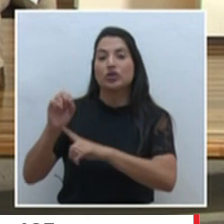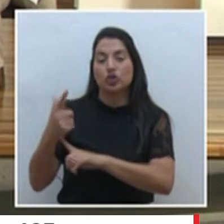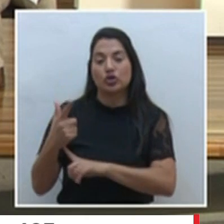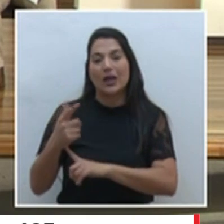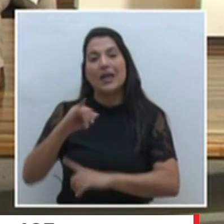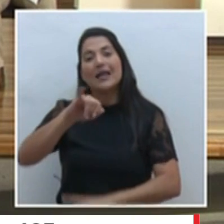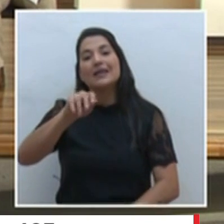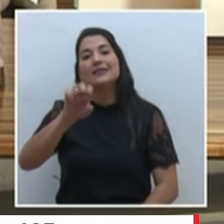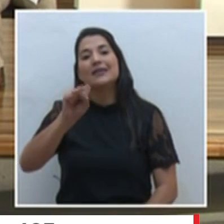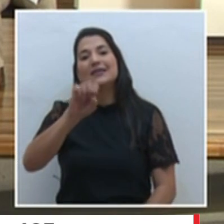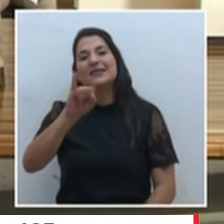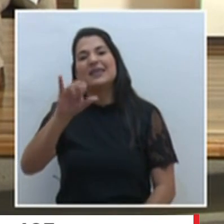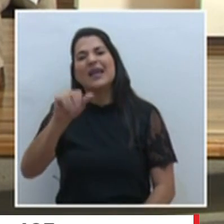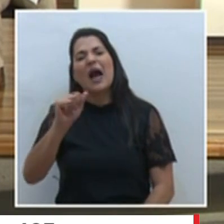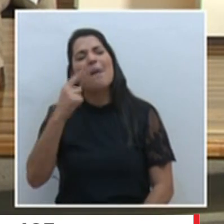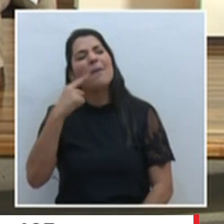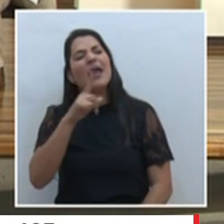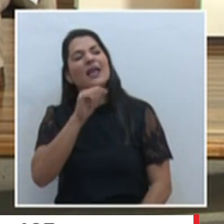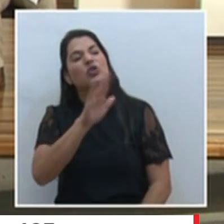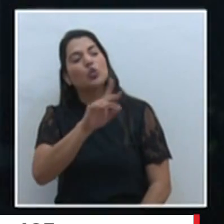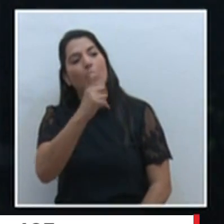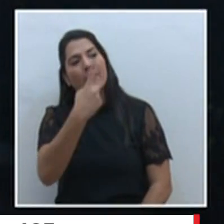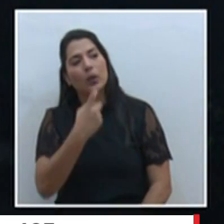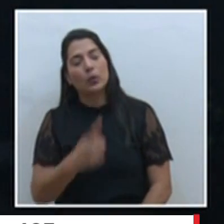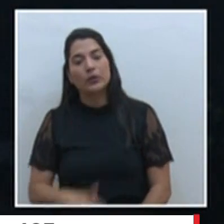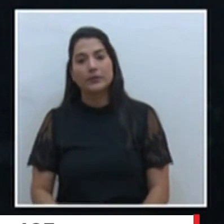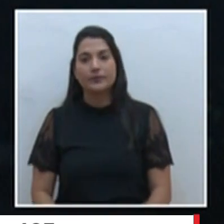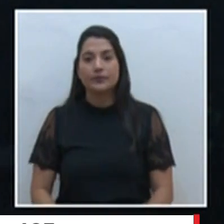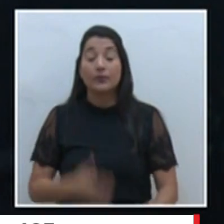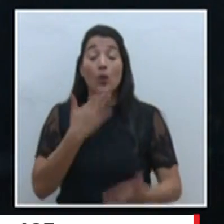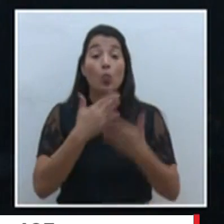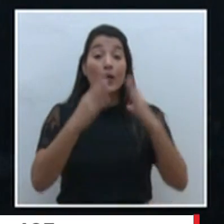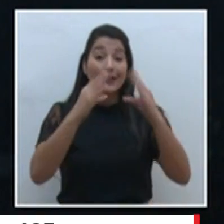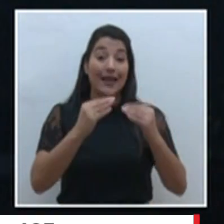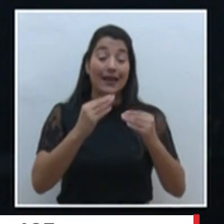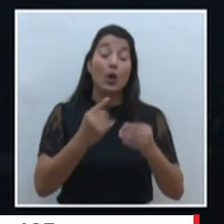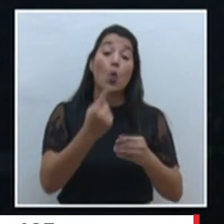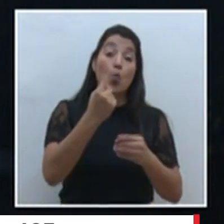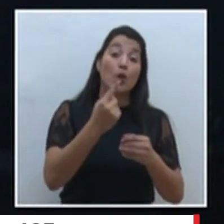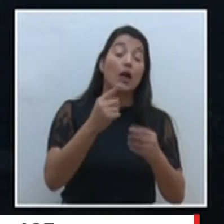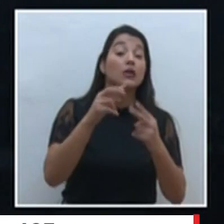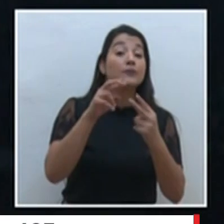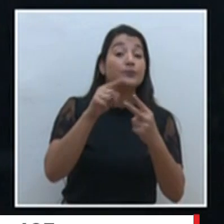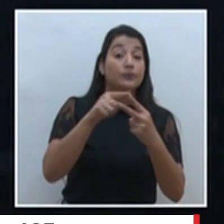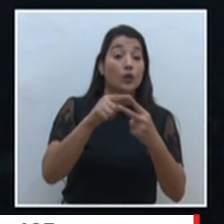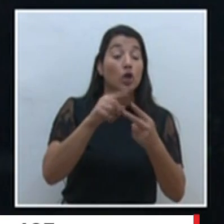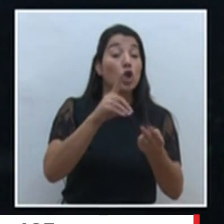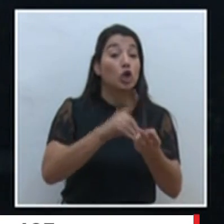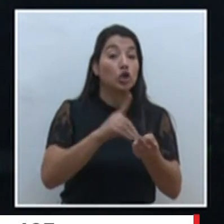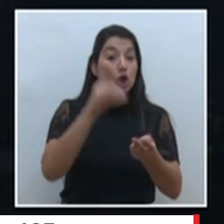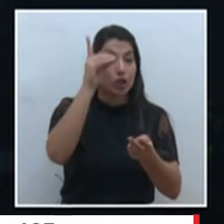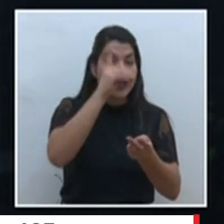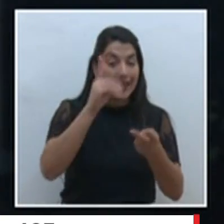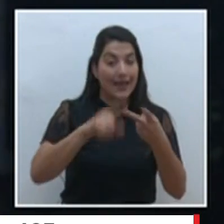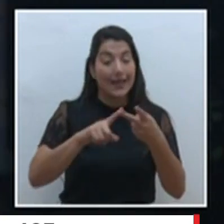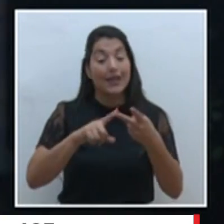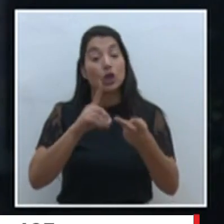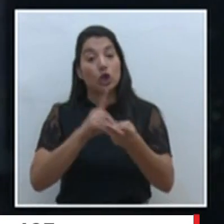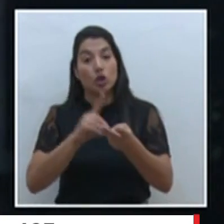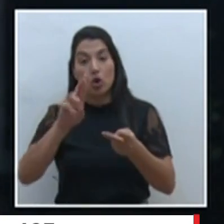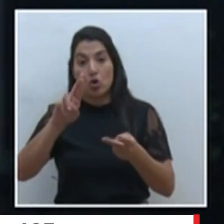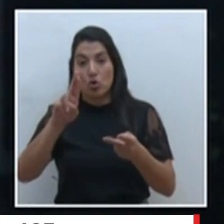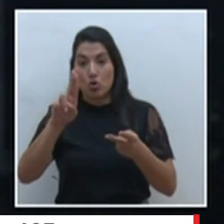quién va dirigida su consulta? Gracias, buenas tardes. A don Daniel y a don Mario. Don Daniel, más allá